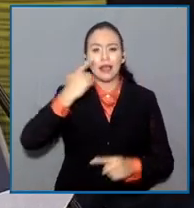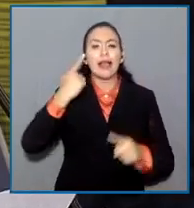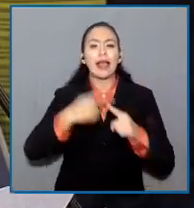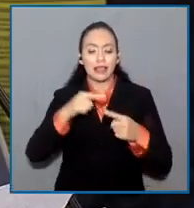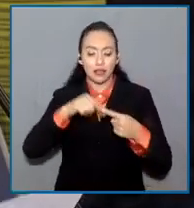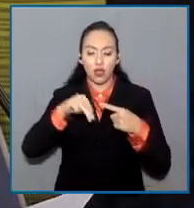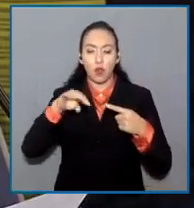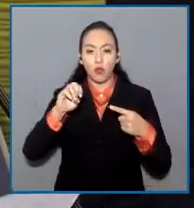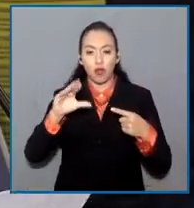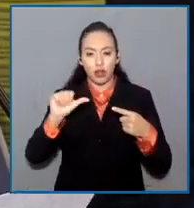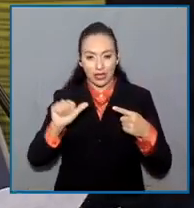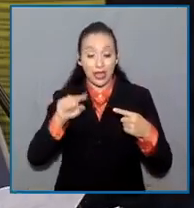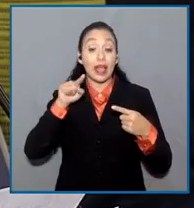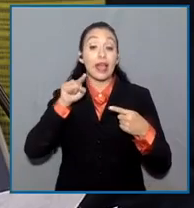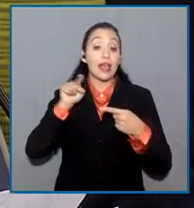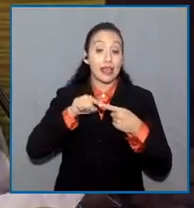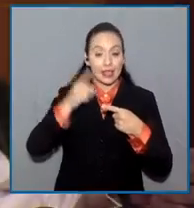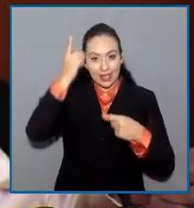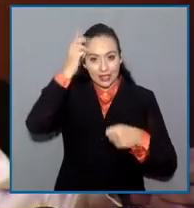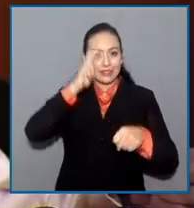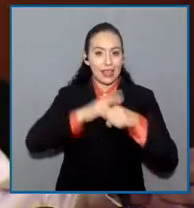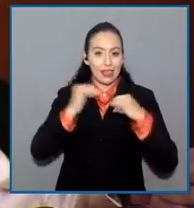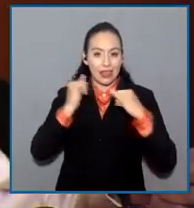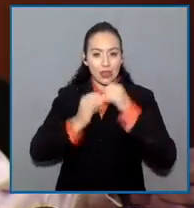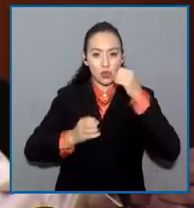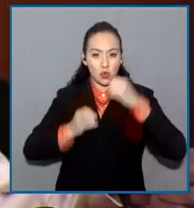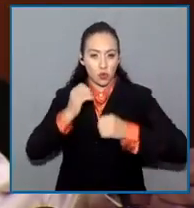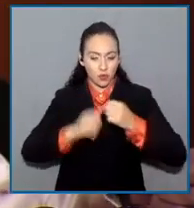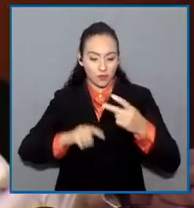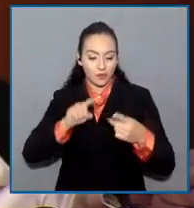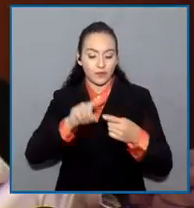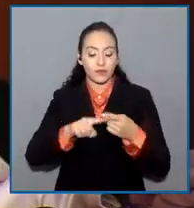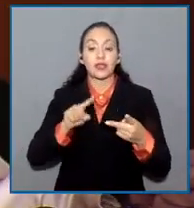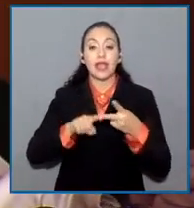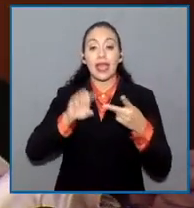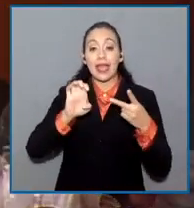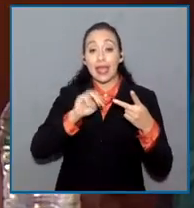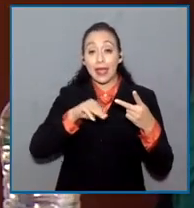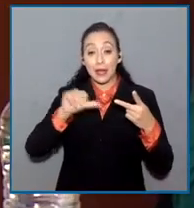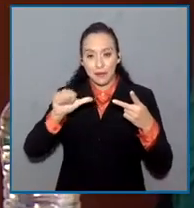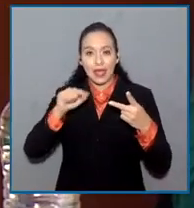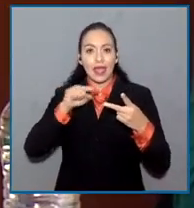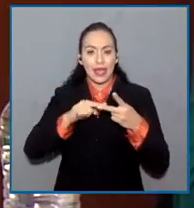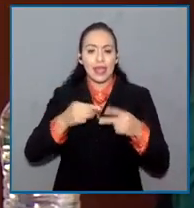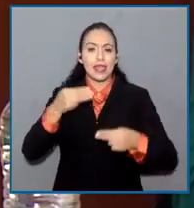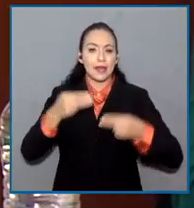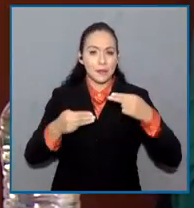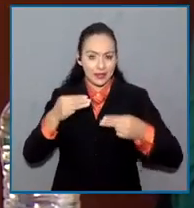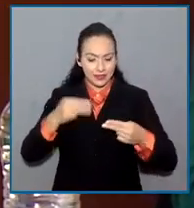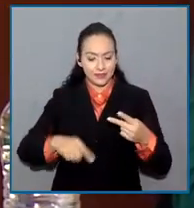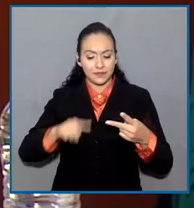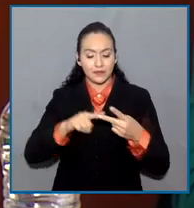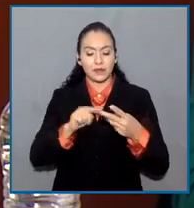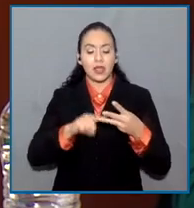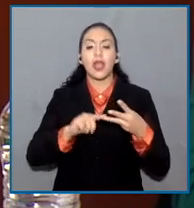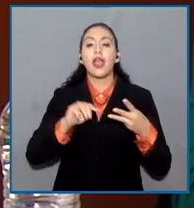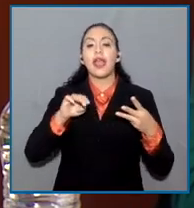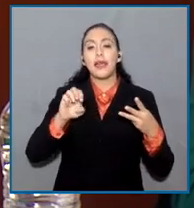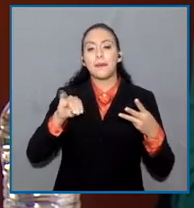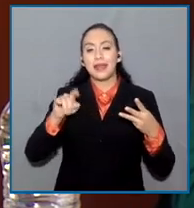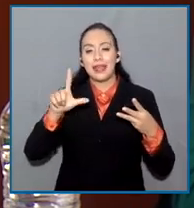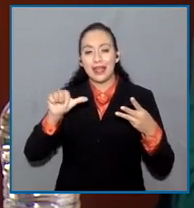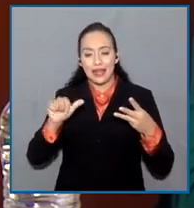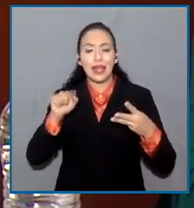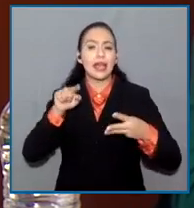directora del Instituto de Investigaciones Jurídicas de la UNAM, Emma Mesa Fonseca, magistrada de circuito, Emilia Molina de la Puente, magistrada de circuito y presidenta